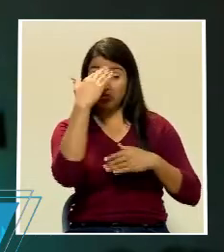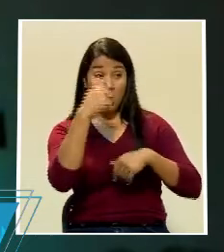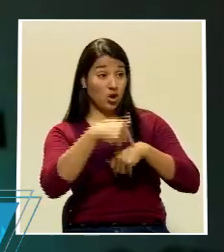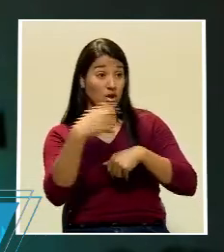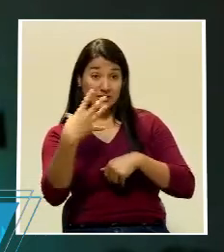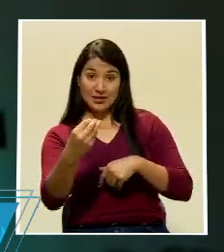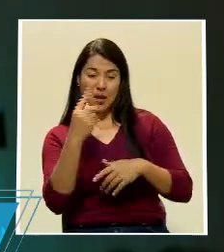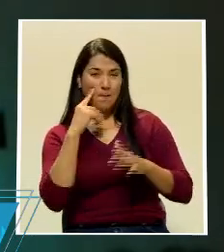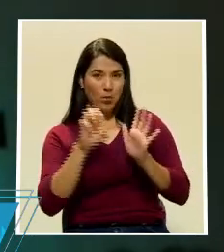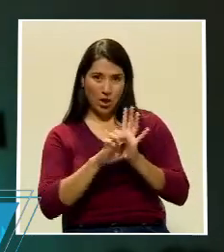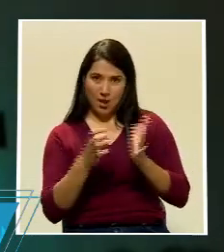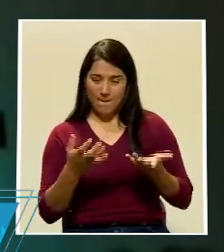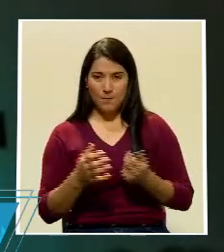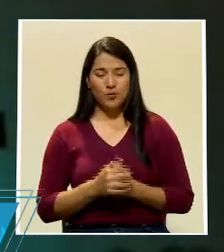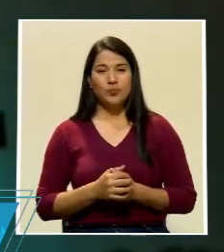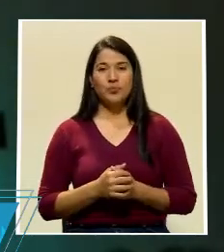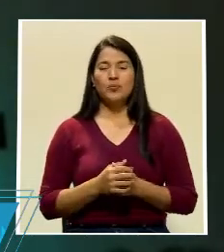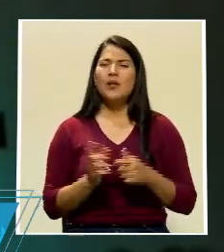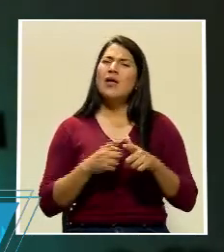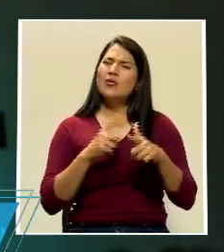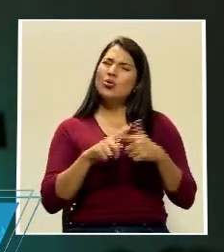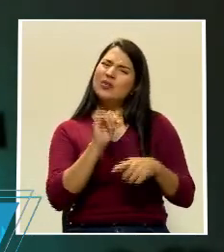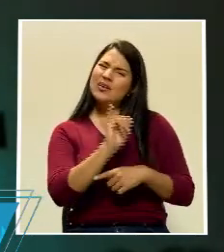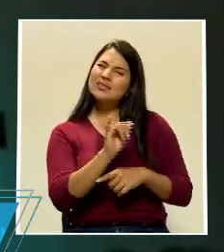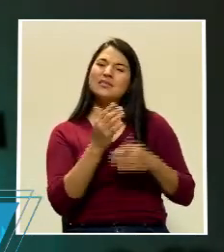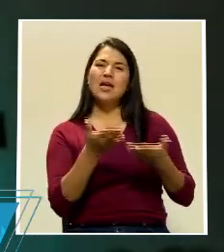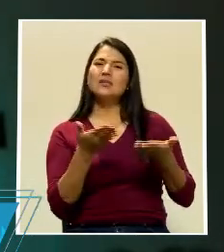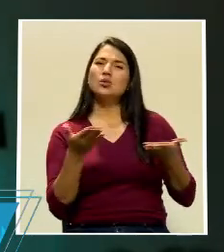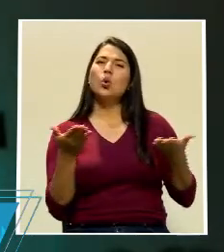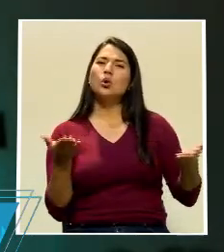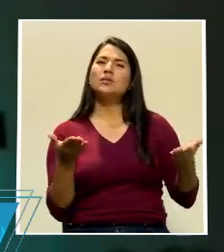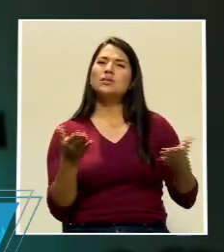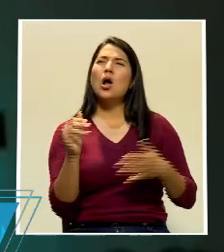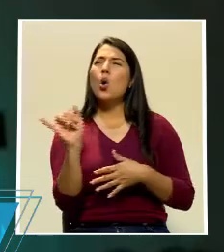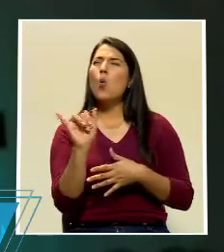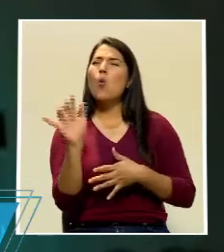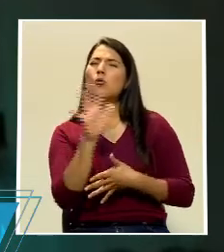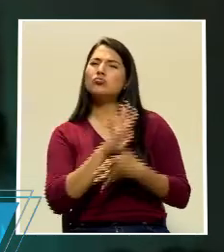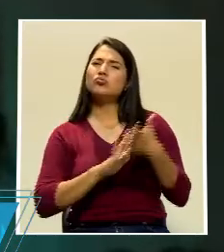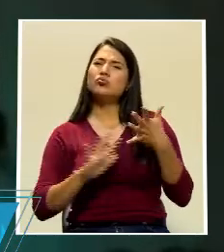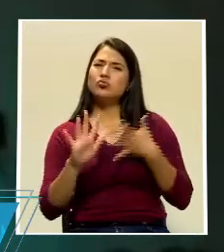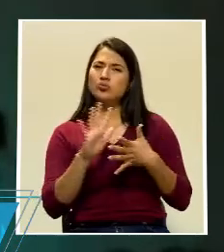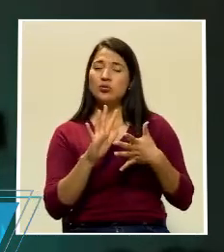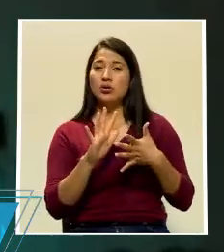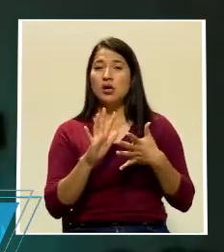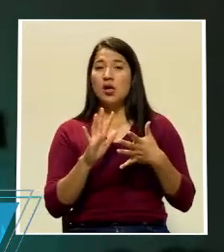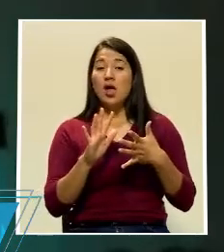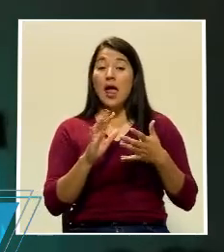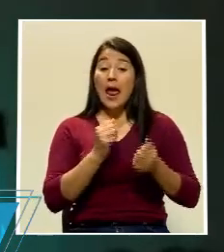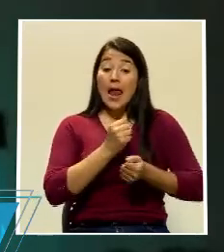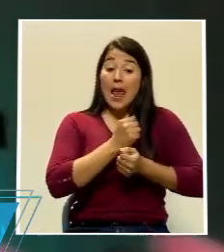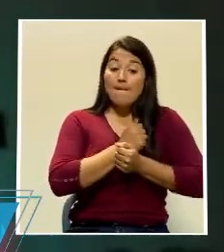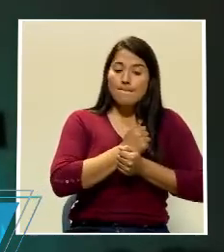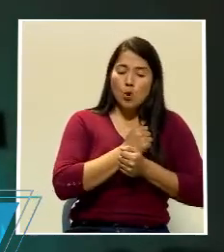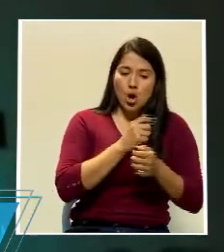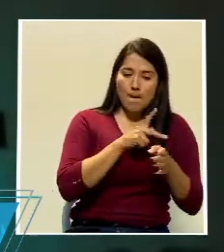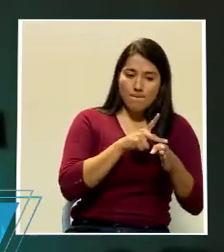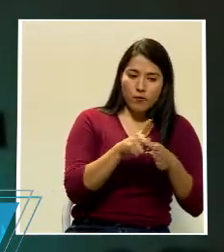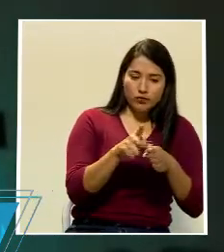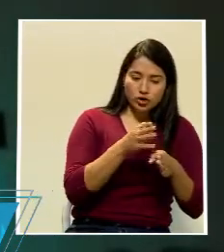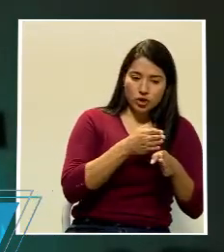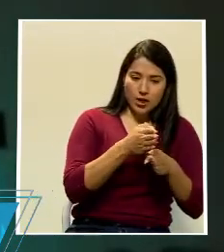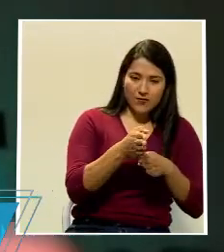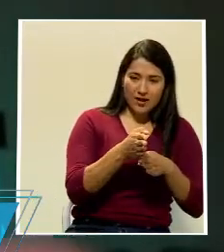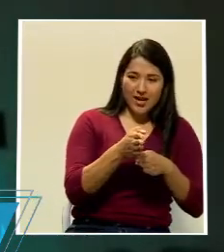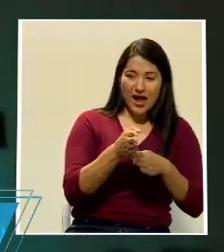por ejemplo. Entonces, es ese tipo de cosas como que se confunde el amor a la profesión con el hecho